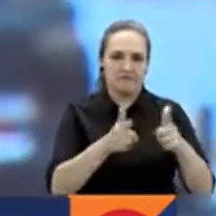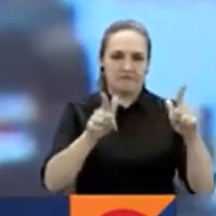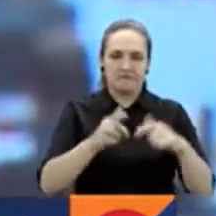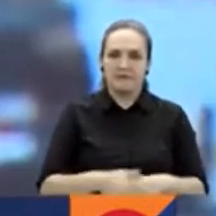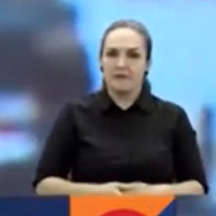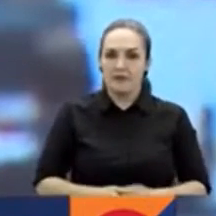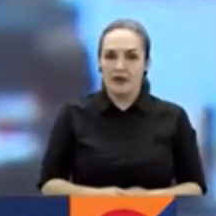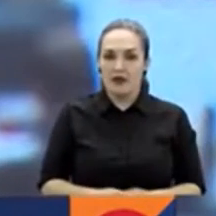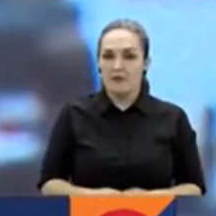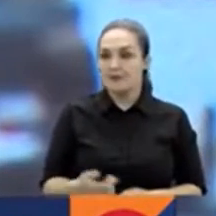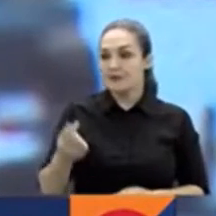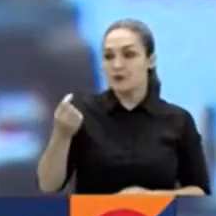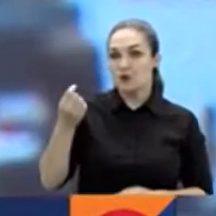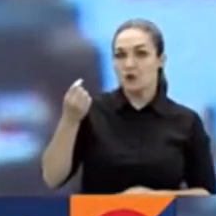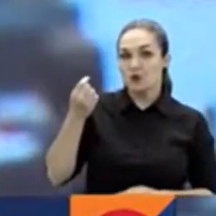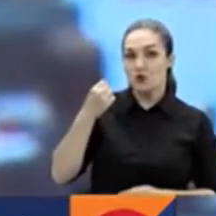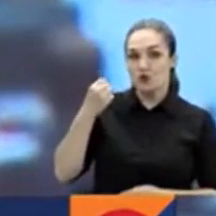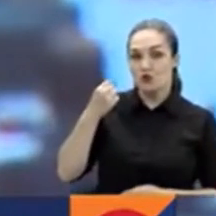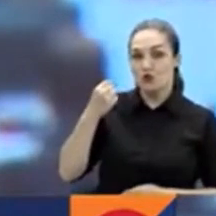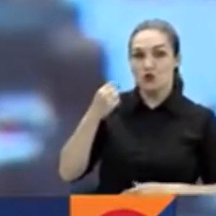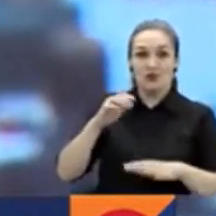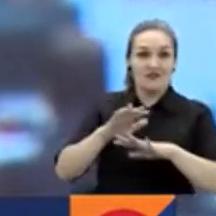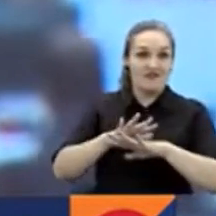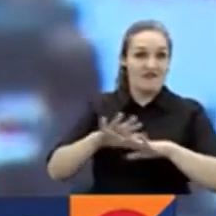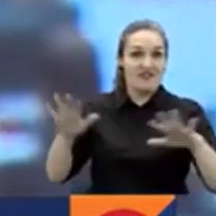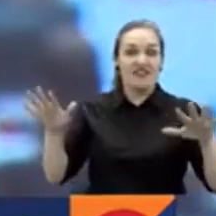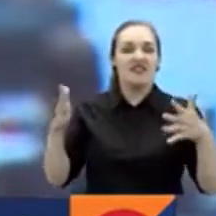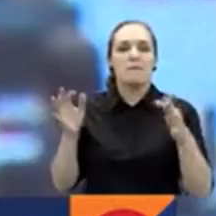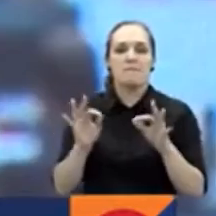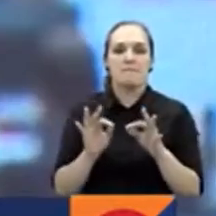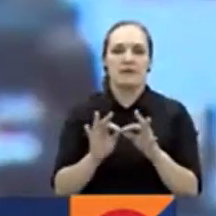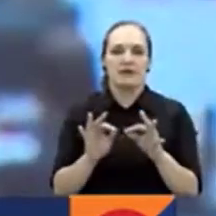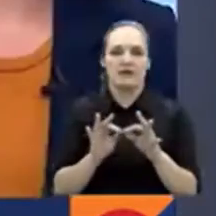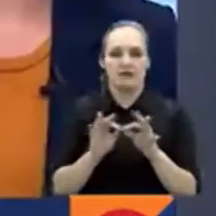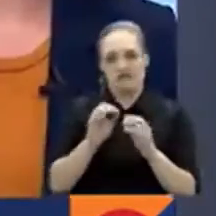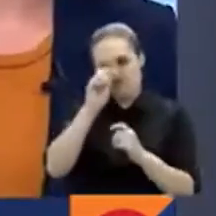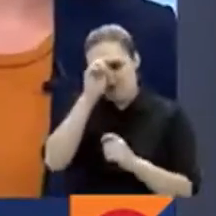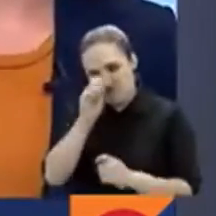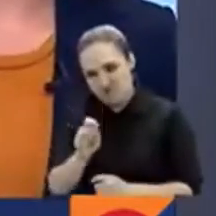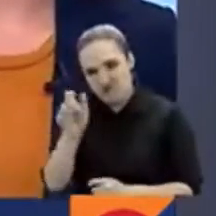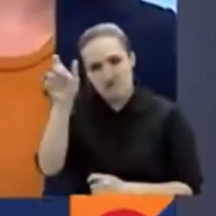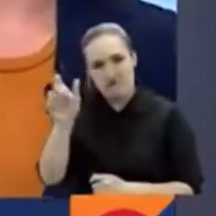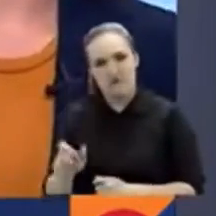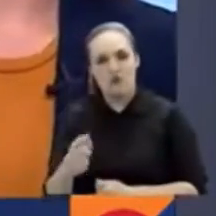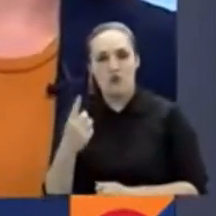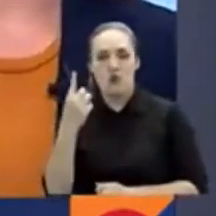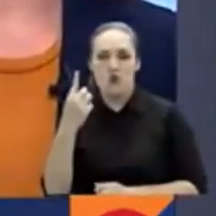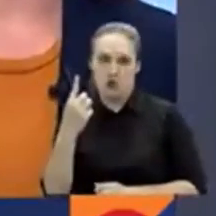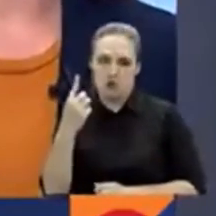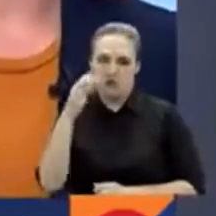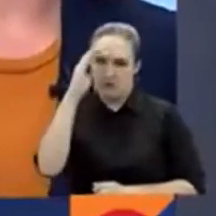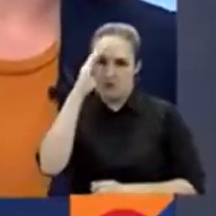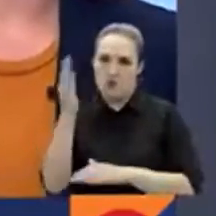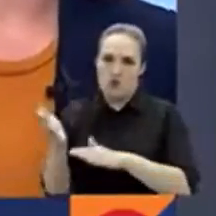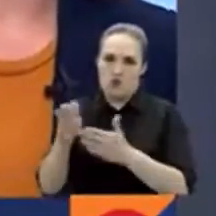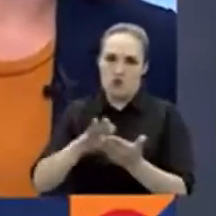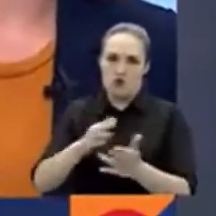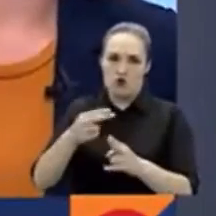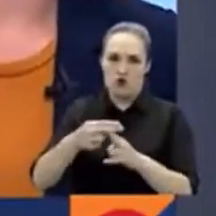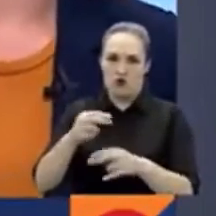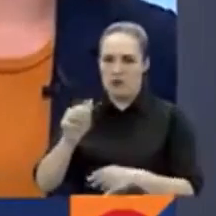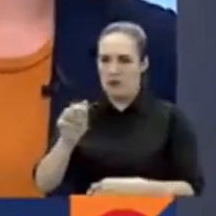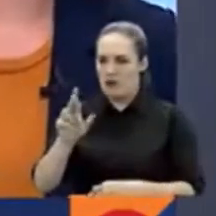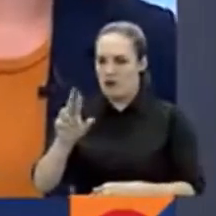Hace pocos minutos terminaron en el centro religioso de la policía las honras fúnebres del subintendente Arley